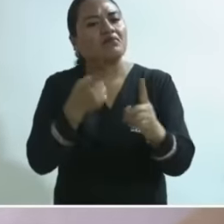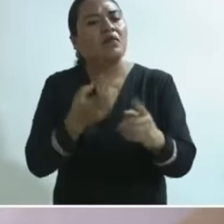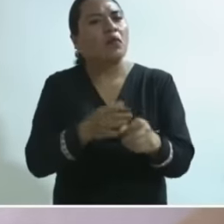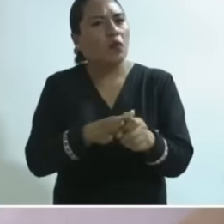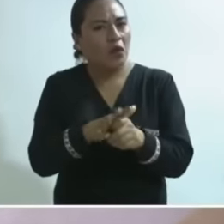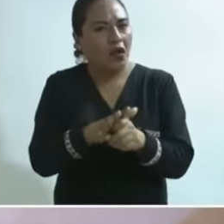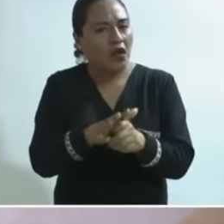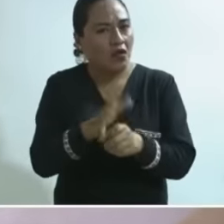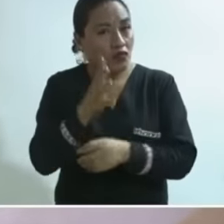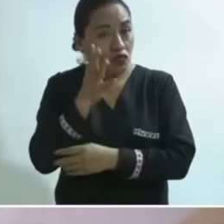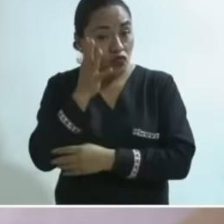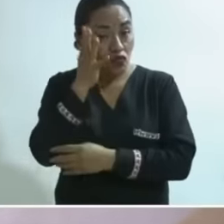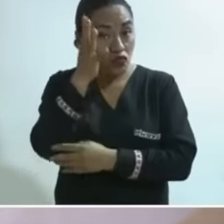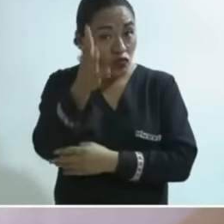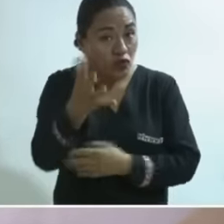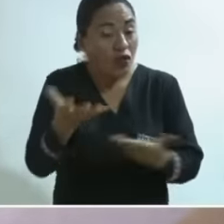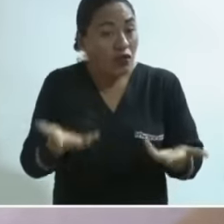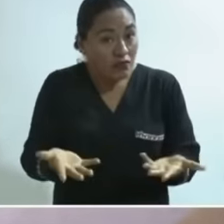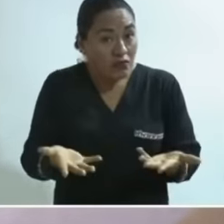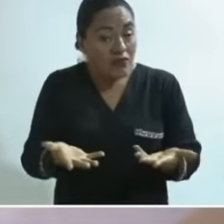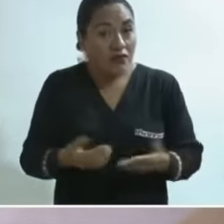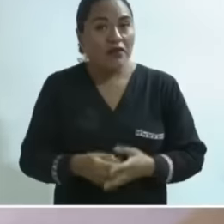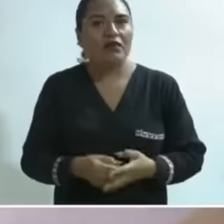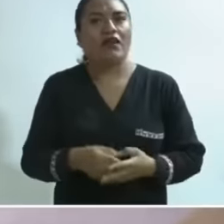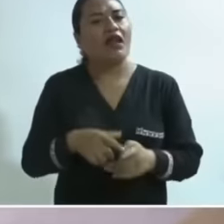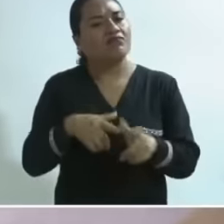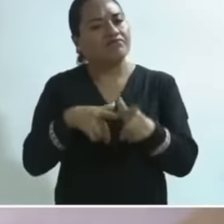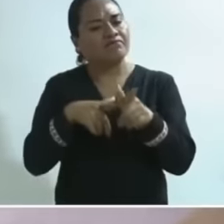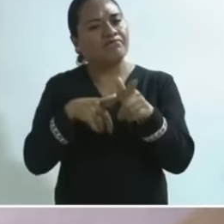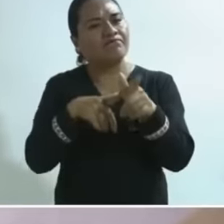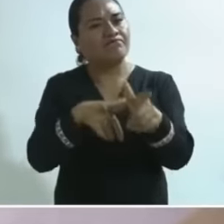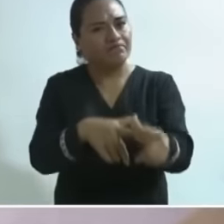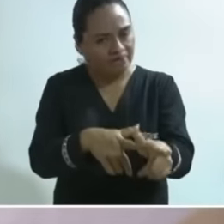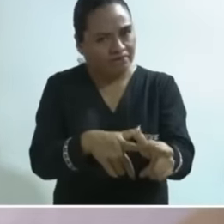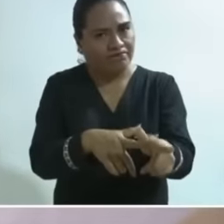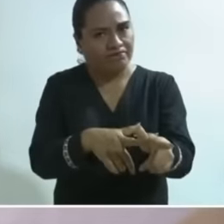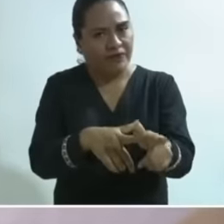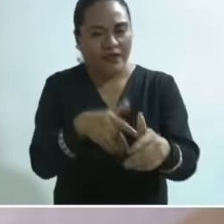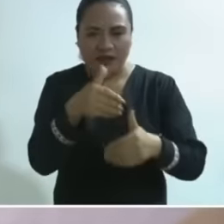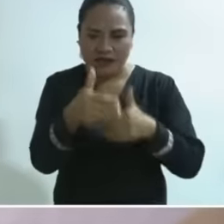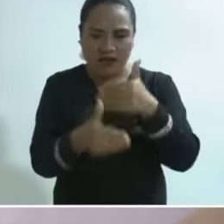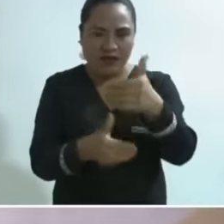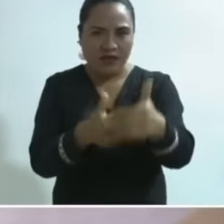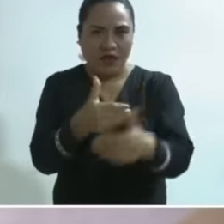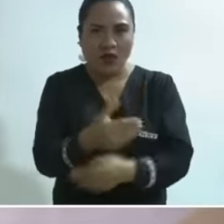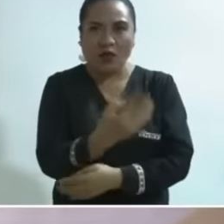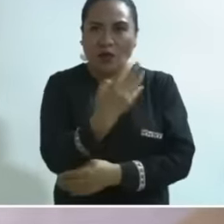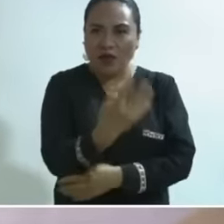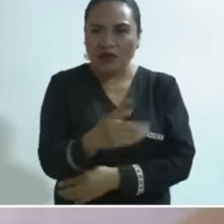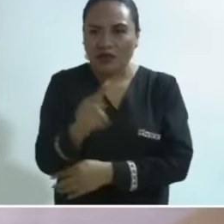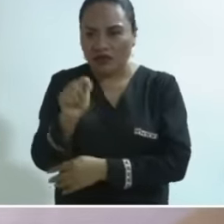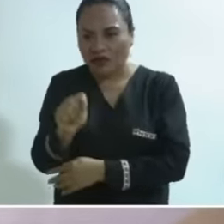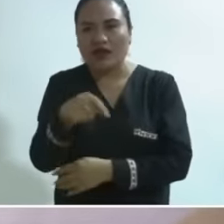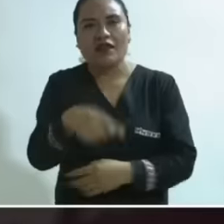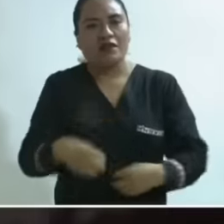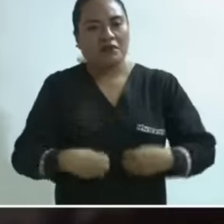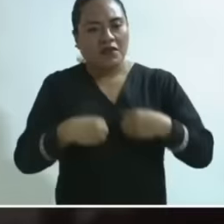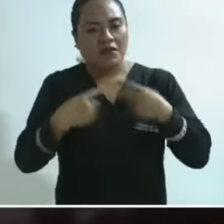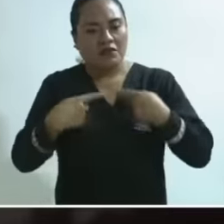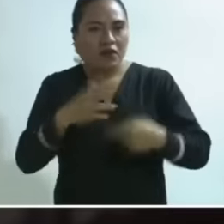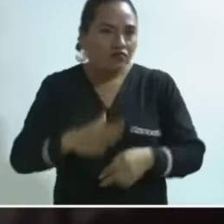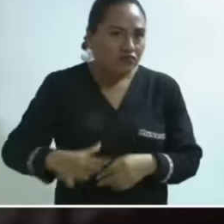hacia adelante era de dar continuidad y avanzar con la cuarta transformación de la vida